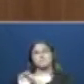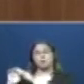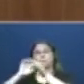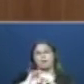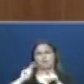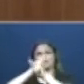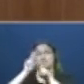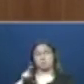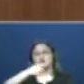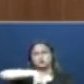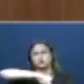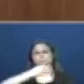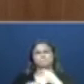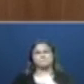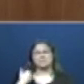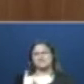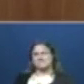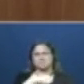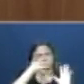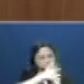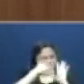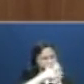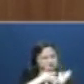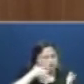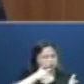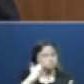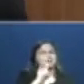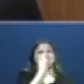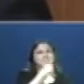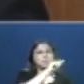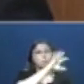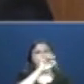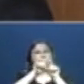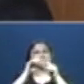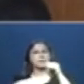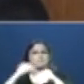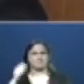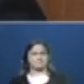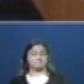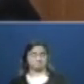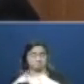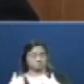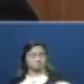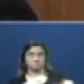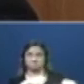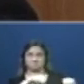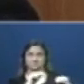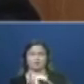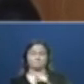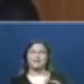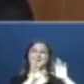asesorado al respecto a más de 140 en el último año para finalizar este capítulo de las políticas para la